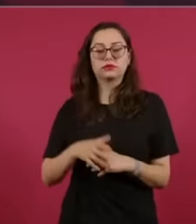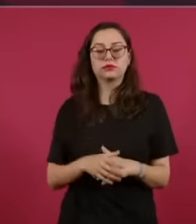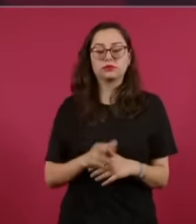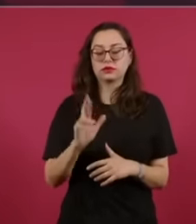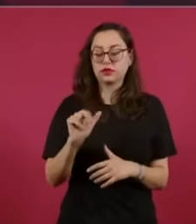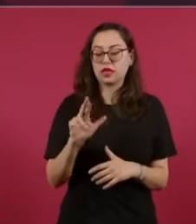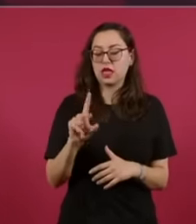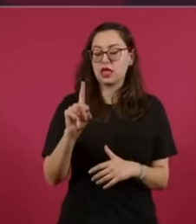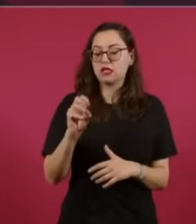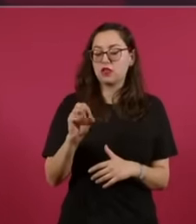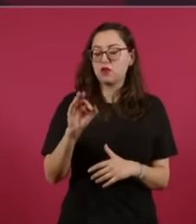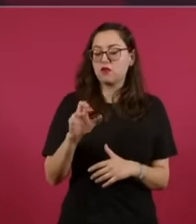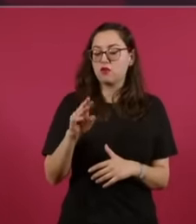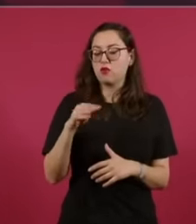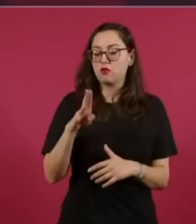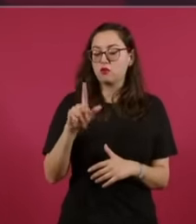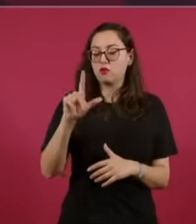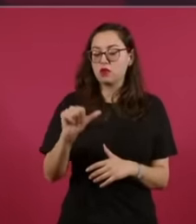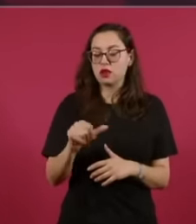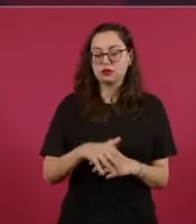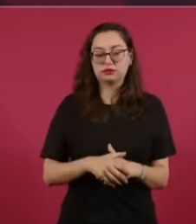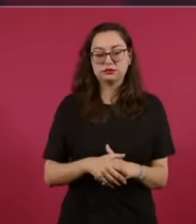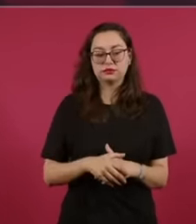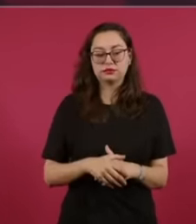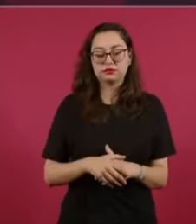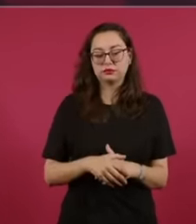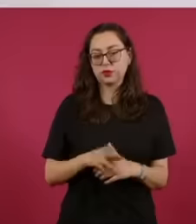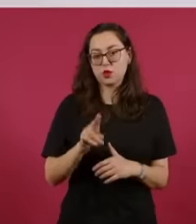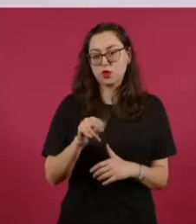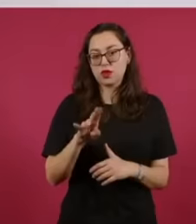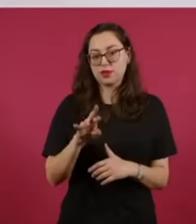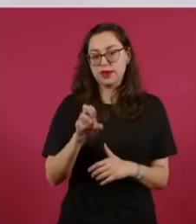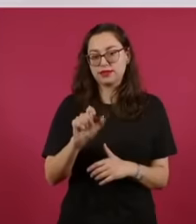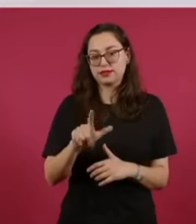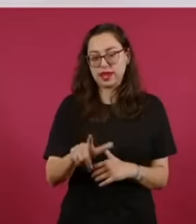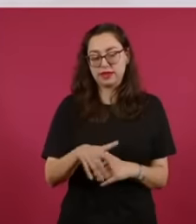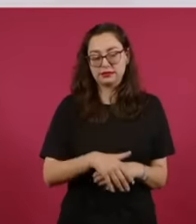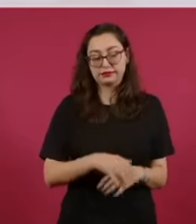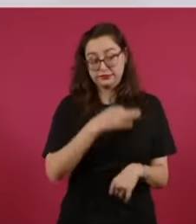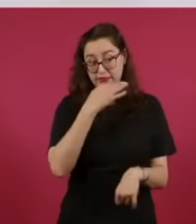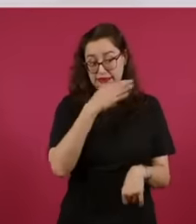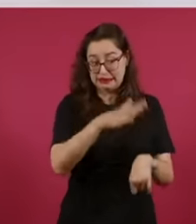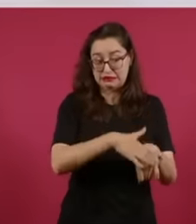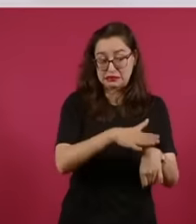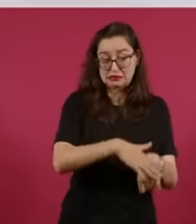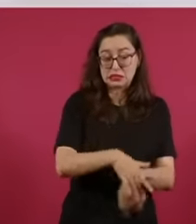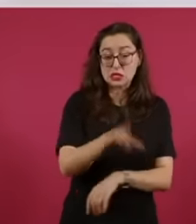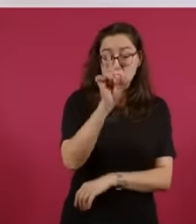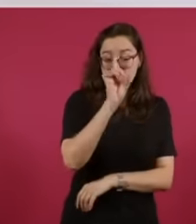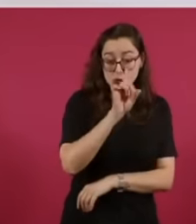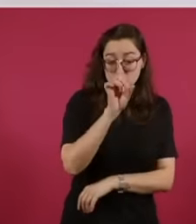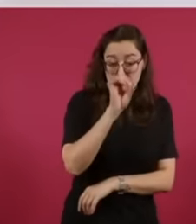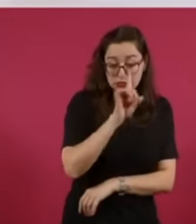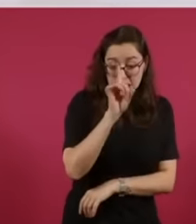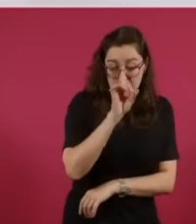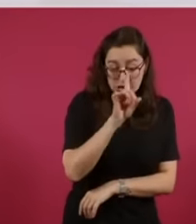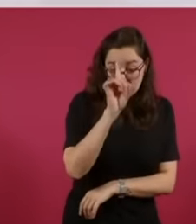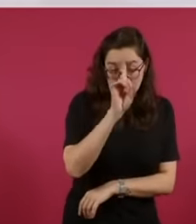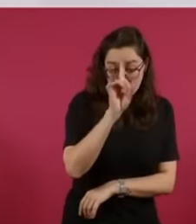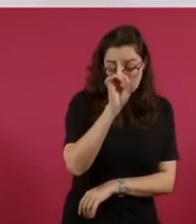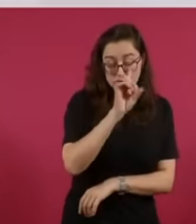en el Reforma, en el Universal. Ya no basta con tener